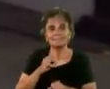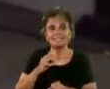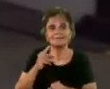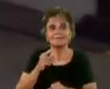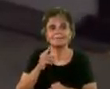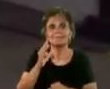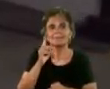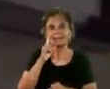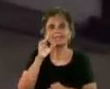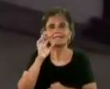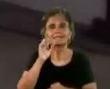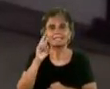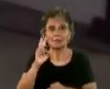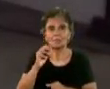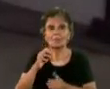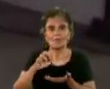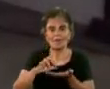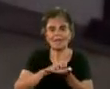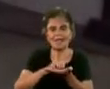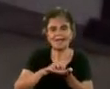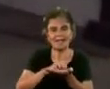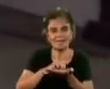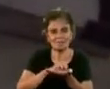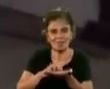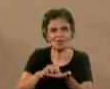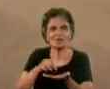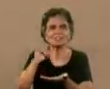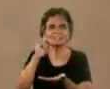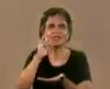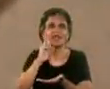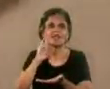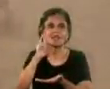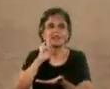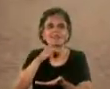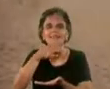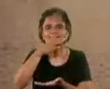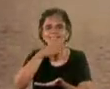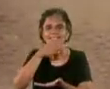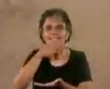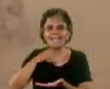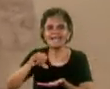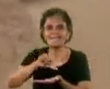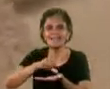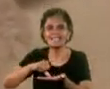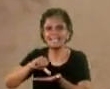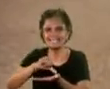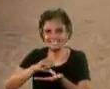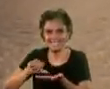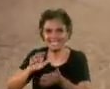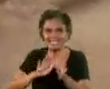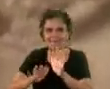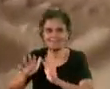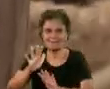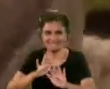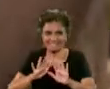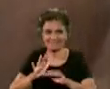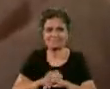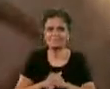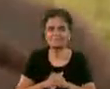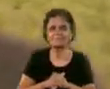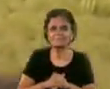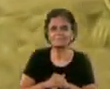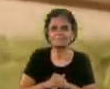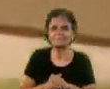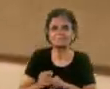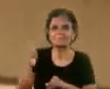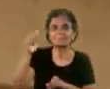jabones artesanales elaborados con leche de cabra y aceites vegetales. ¿Qué te parece en estas jornadas productivas